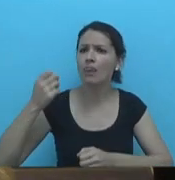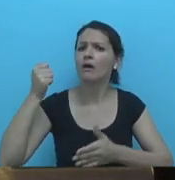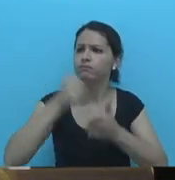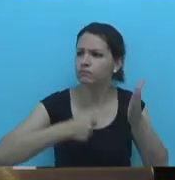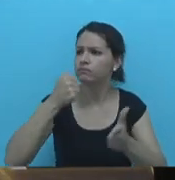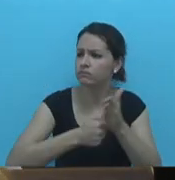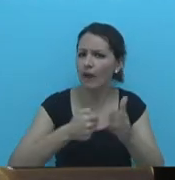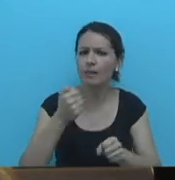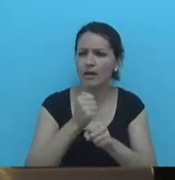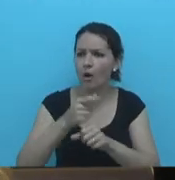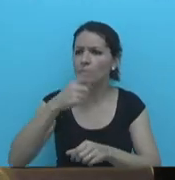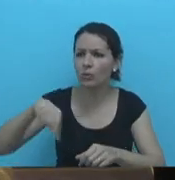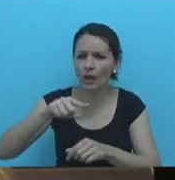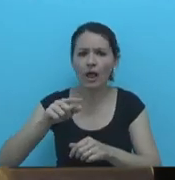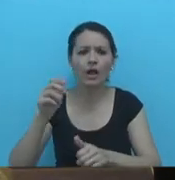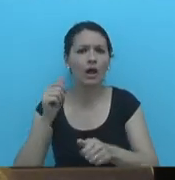no nos manejen la tierra.